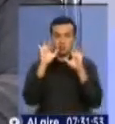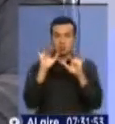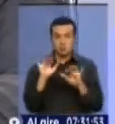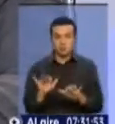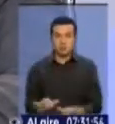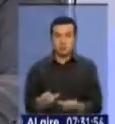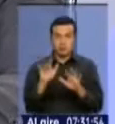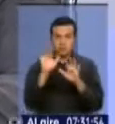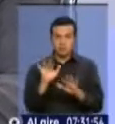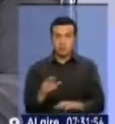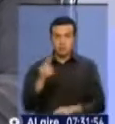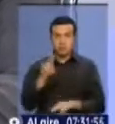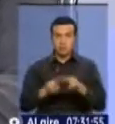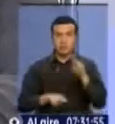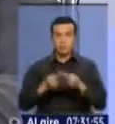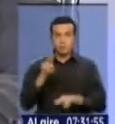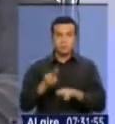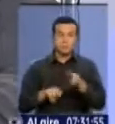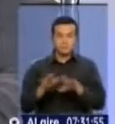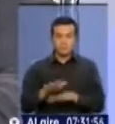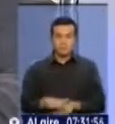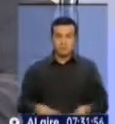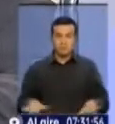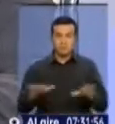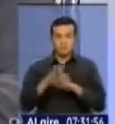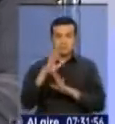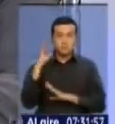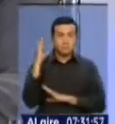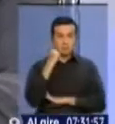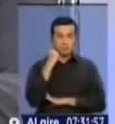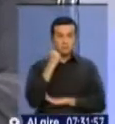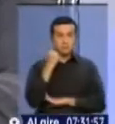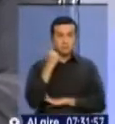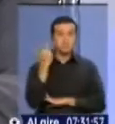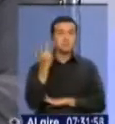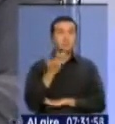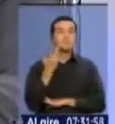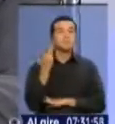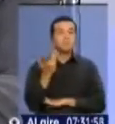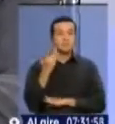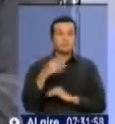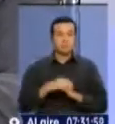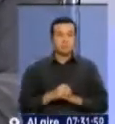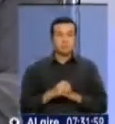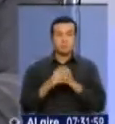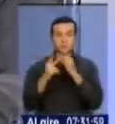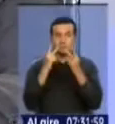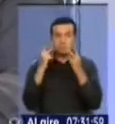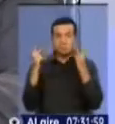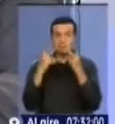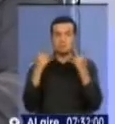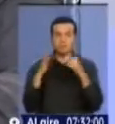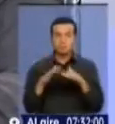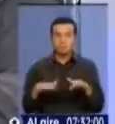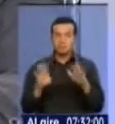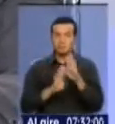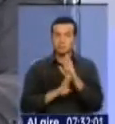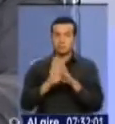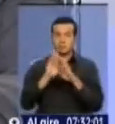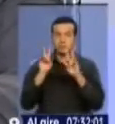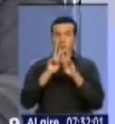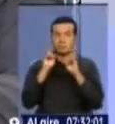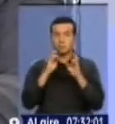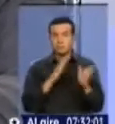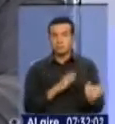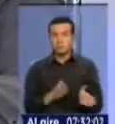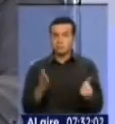en la reconstrucción nos dimos cuenta o perdón visualizamos la forma de sacar adelante el tema